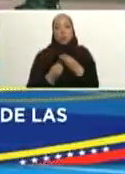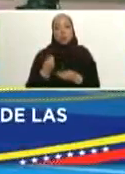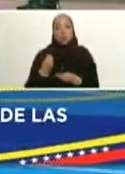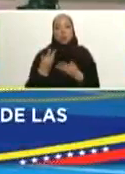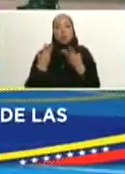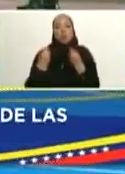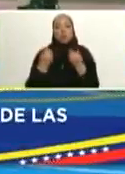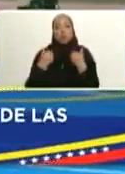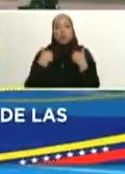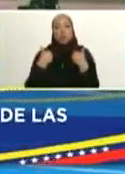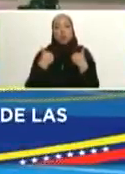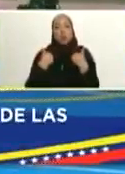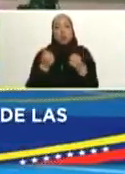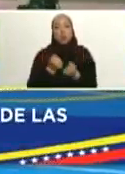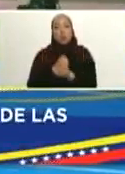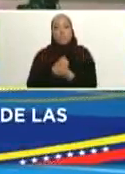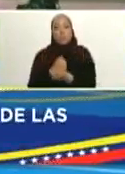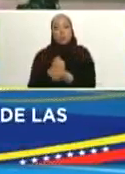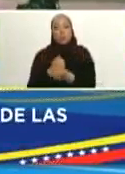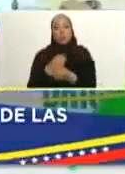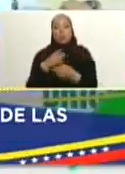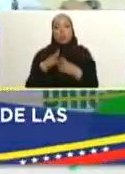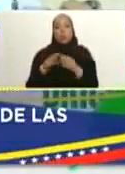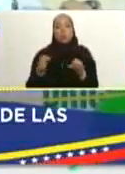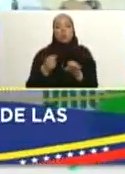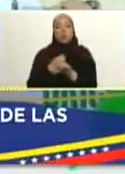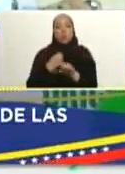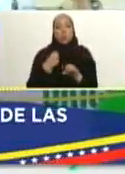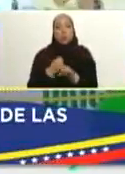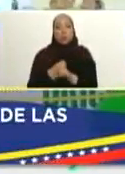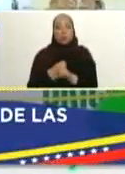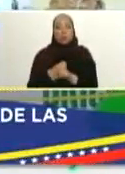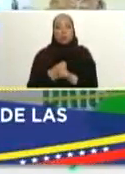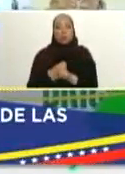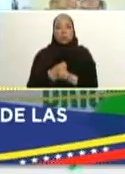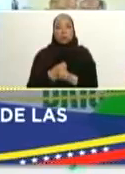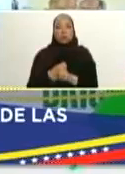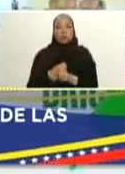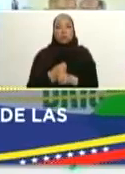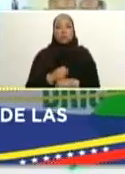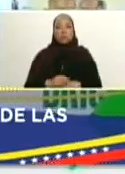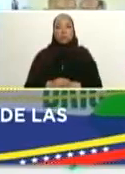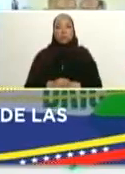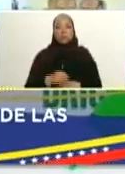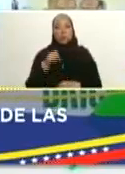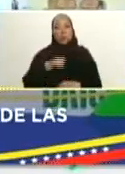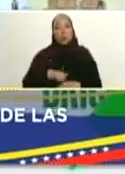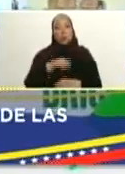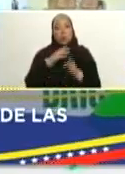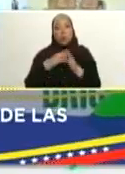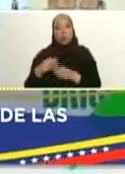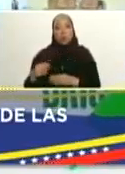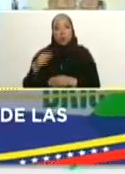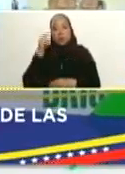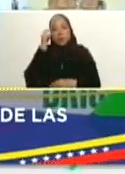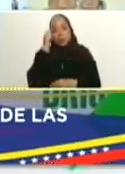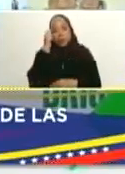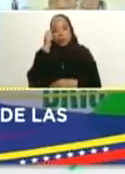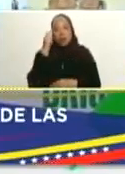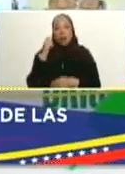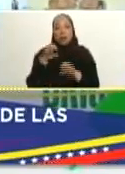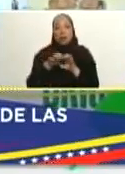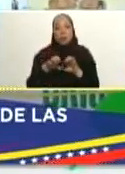mucho esfuerzo, con mucho amor, con mucha dedicación. Vamos a hacer un pase hoy, Día de las Bricomiles